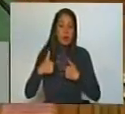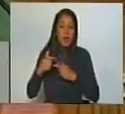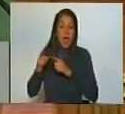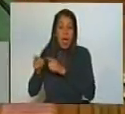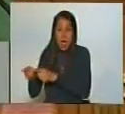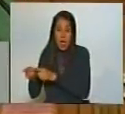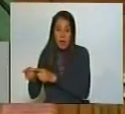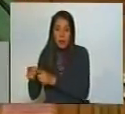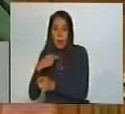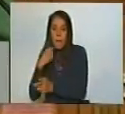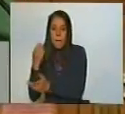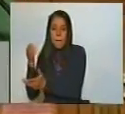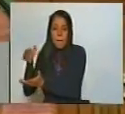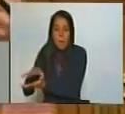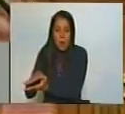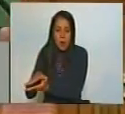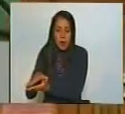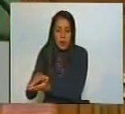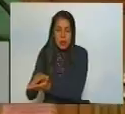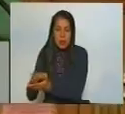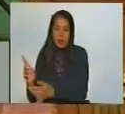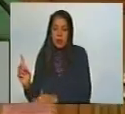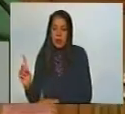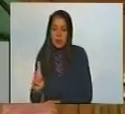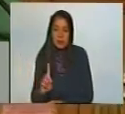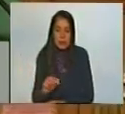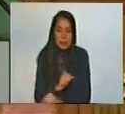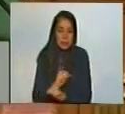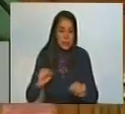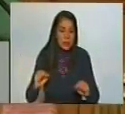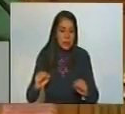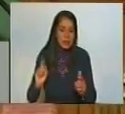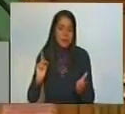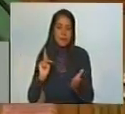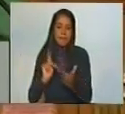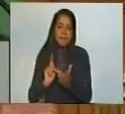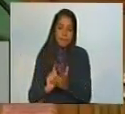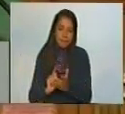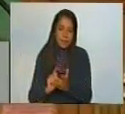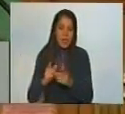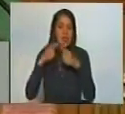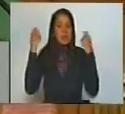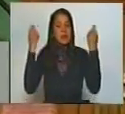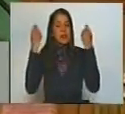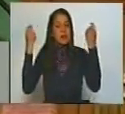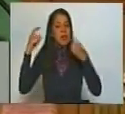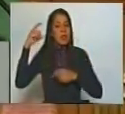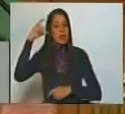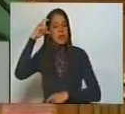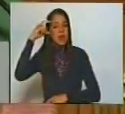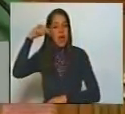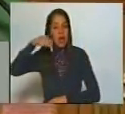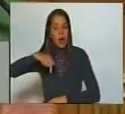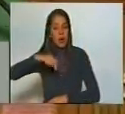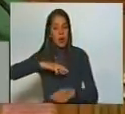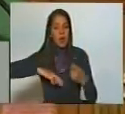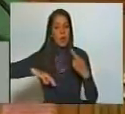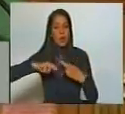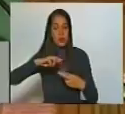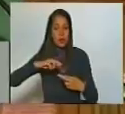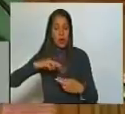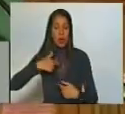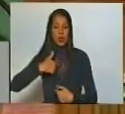aquí para poder celebrar con ustedes un día como hoy. Porque yo estoy